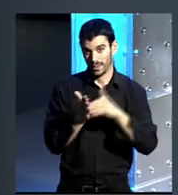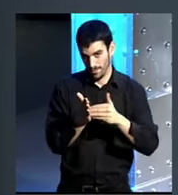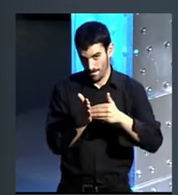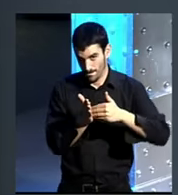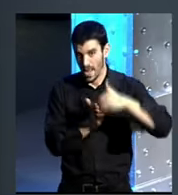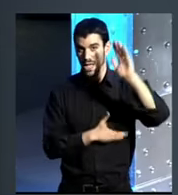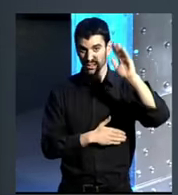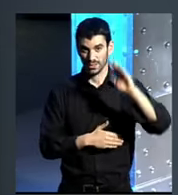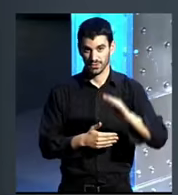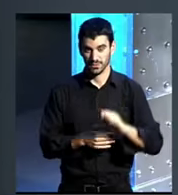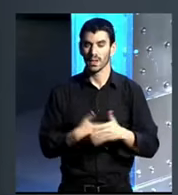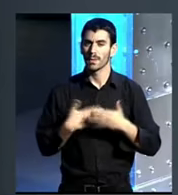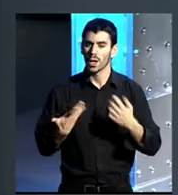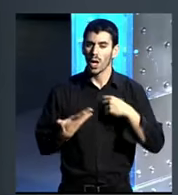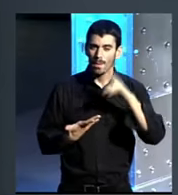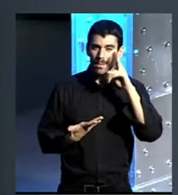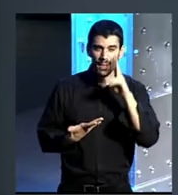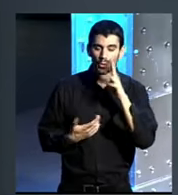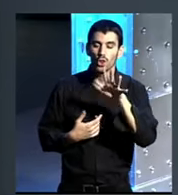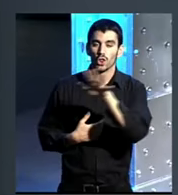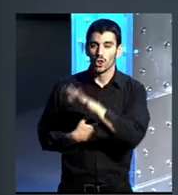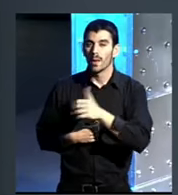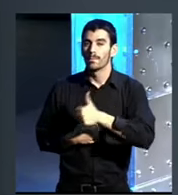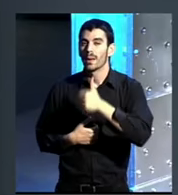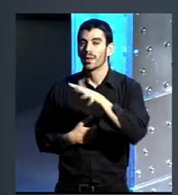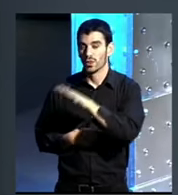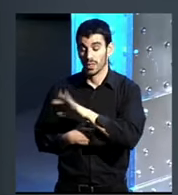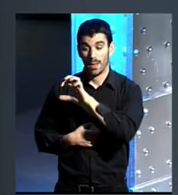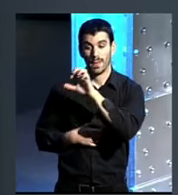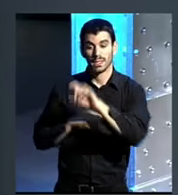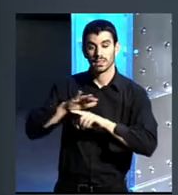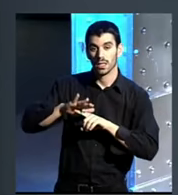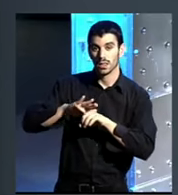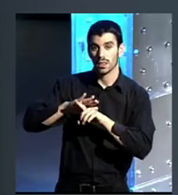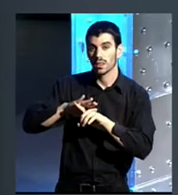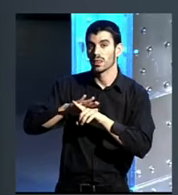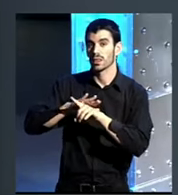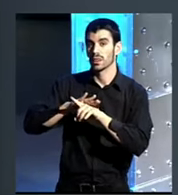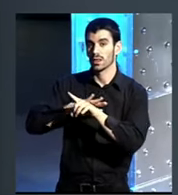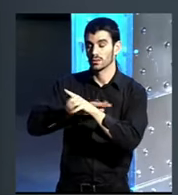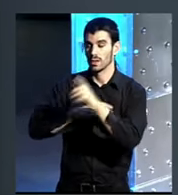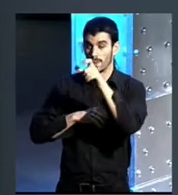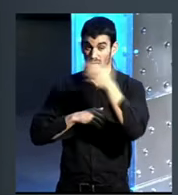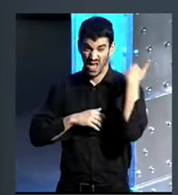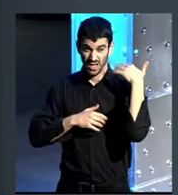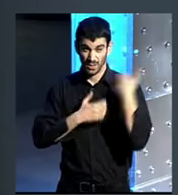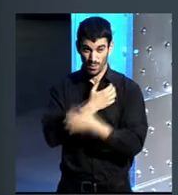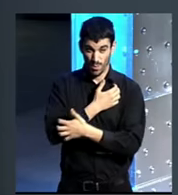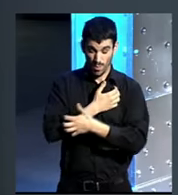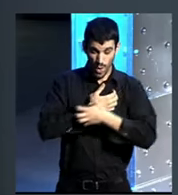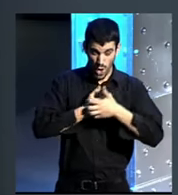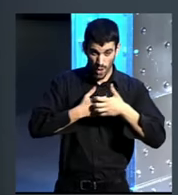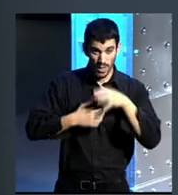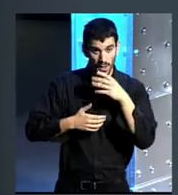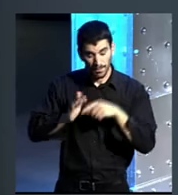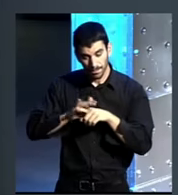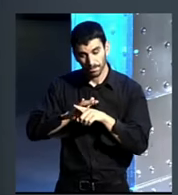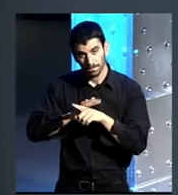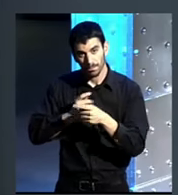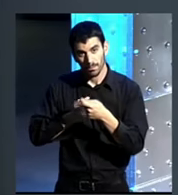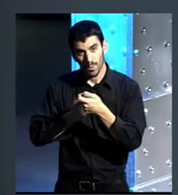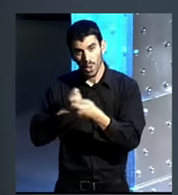Pero donde se da con mucha mayor intensidad es en los países en vía de desarrollo, países empobrecidos por las circunstancias económicas que atraviesan